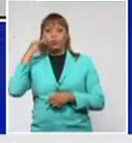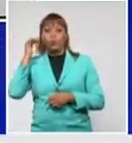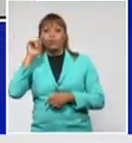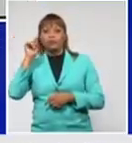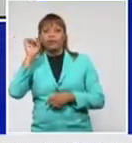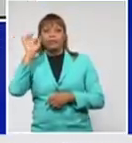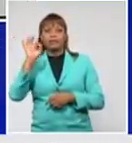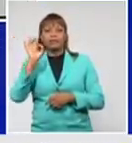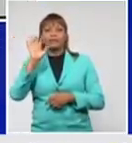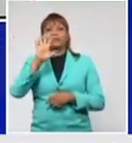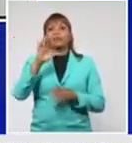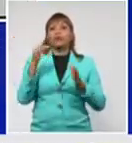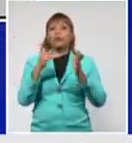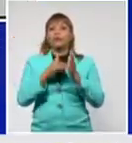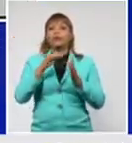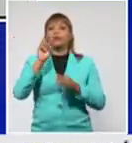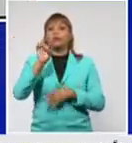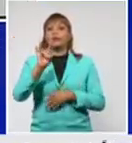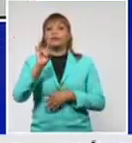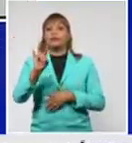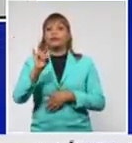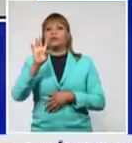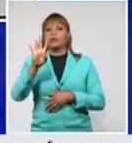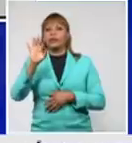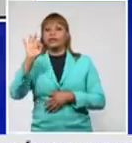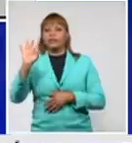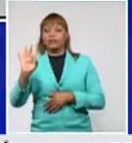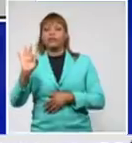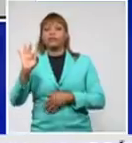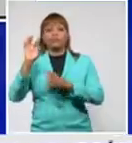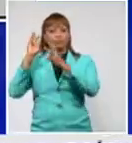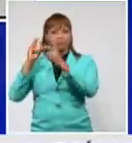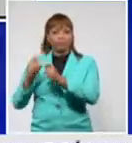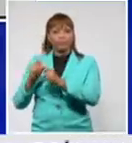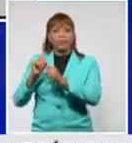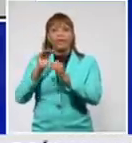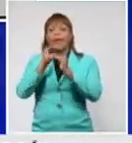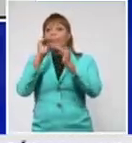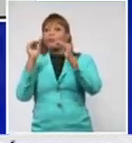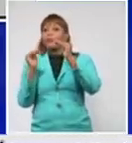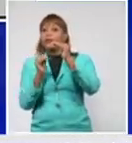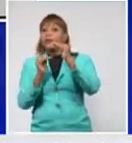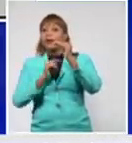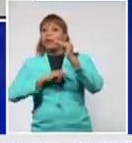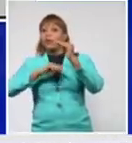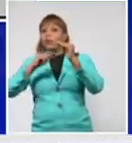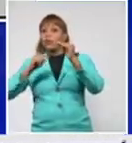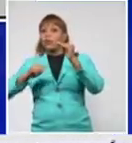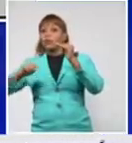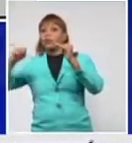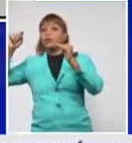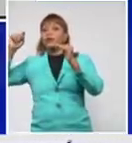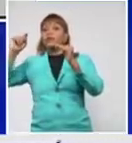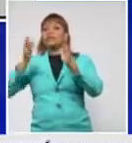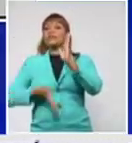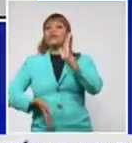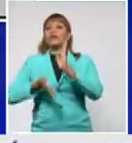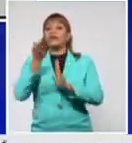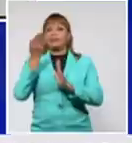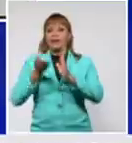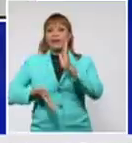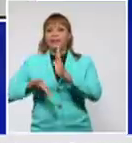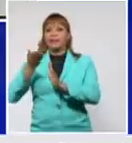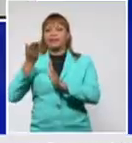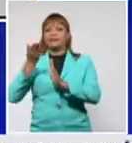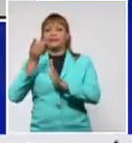de 5.948. Por debajo está el estimado de alta, que se van reflejando